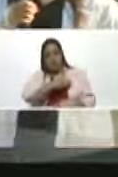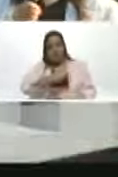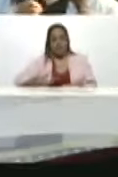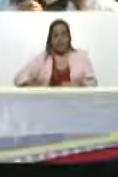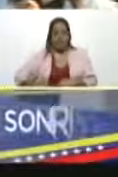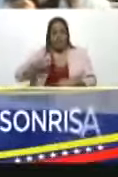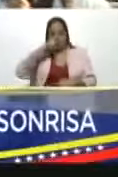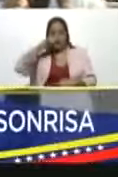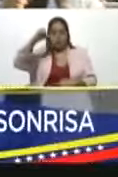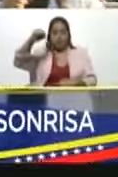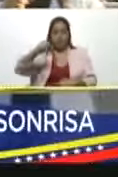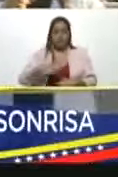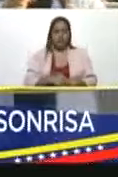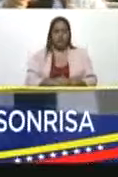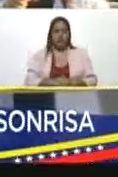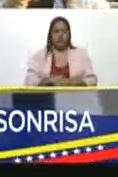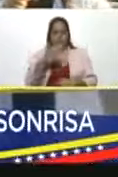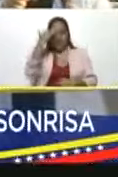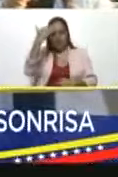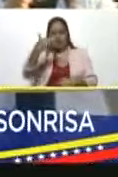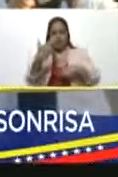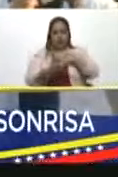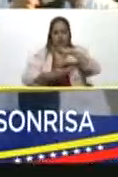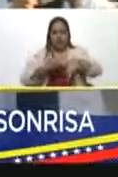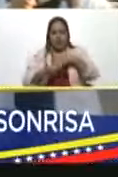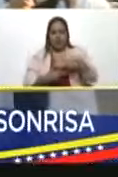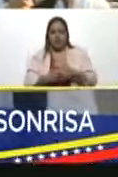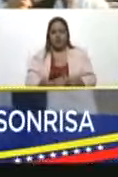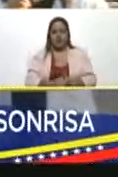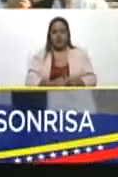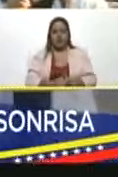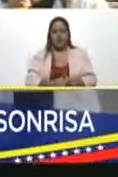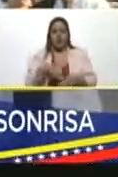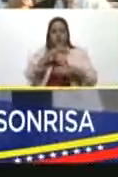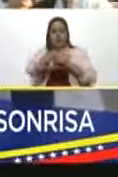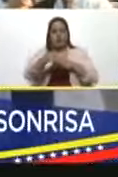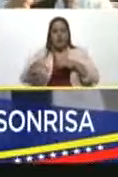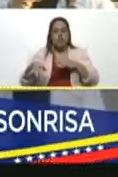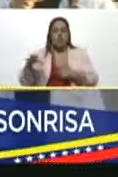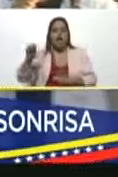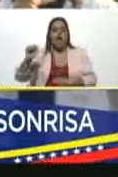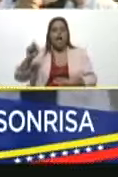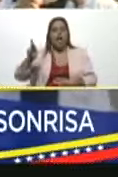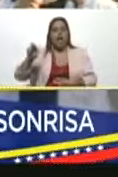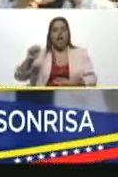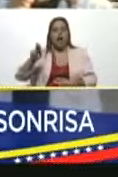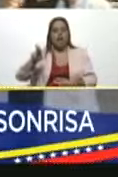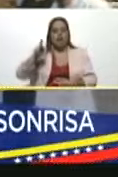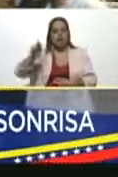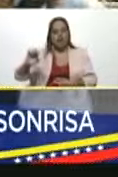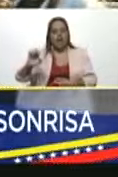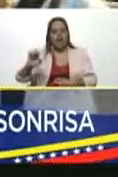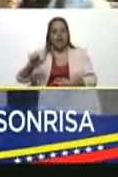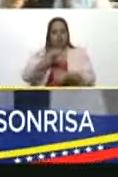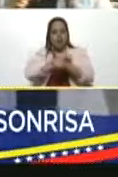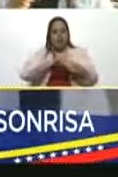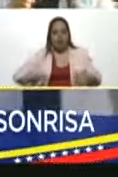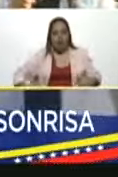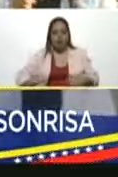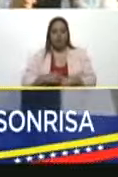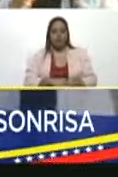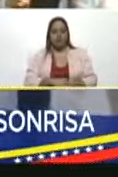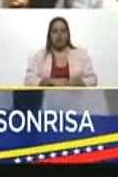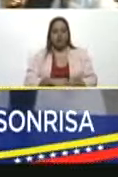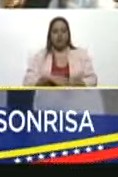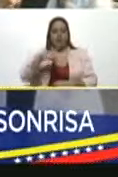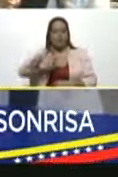Maduro. Saludos revolucionarios desde el municipio Araure del estado Portuguesa. Nos